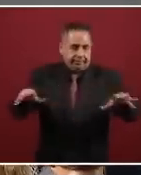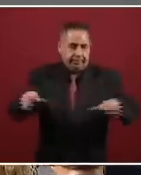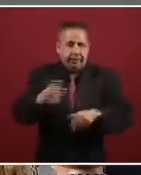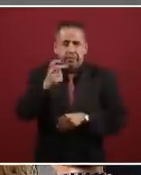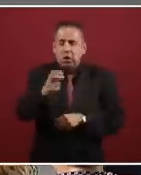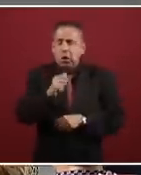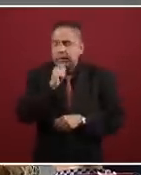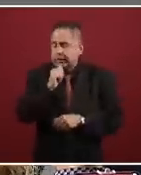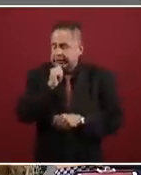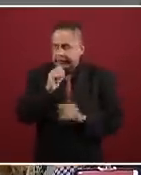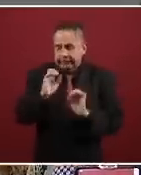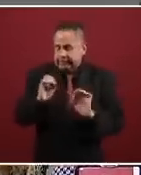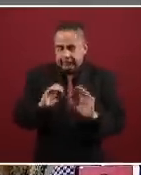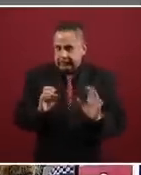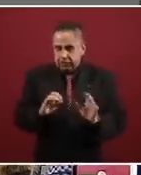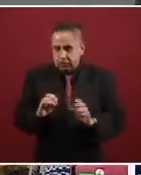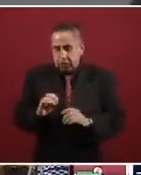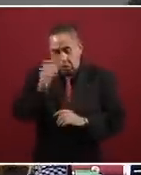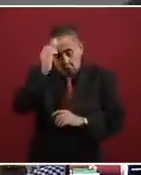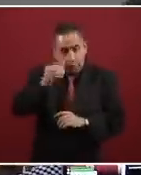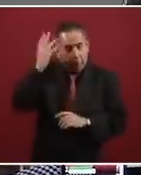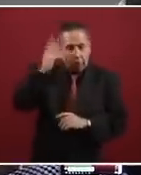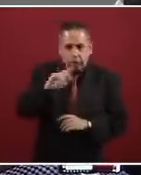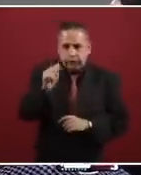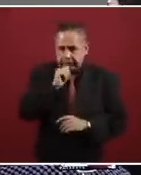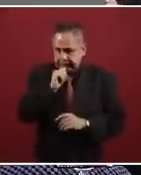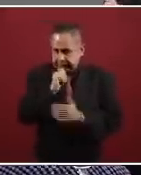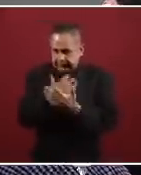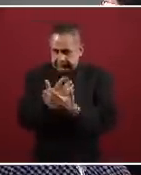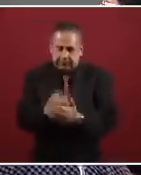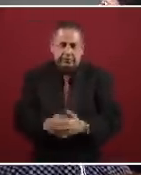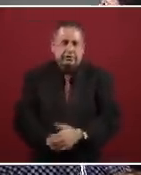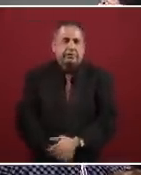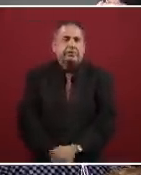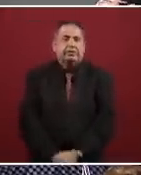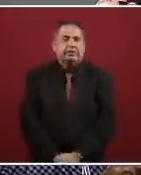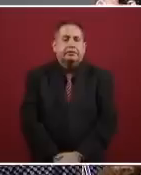hemos olvidado.